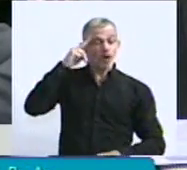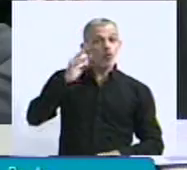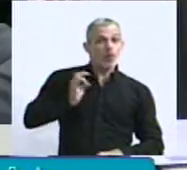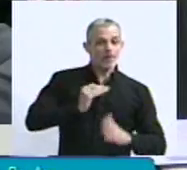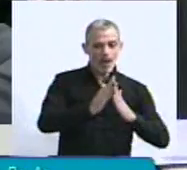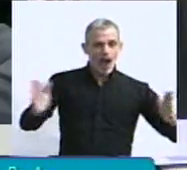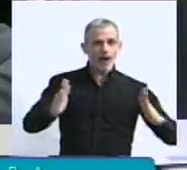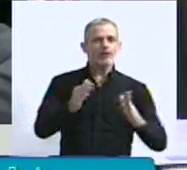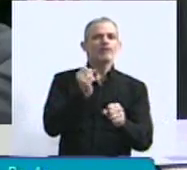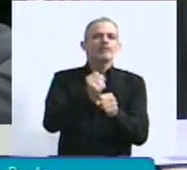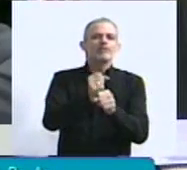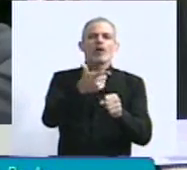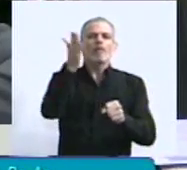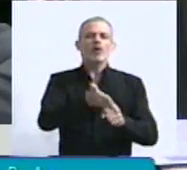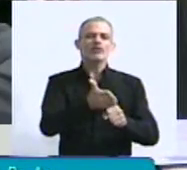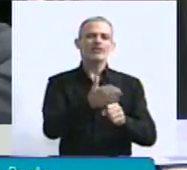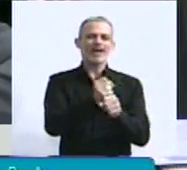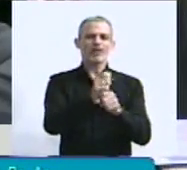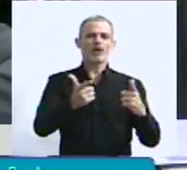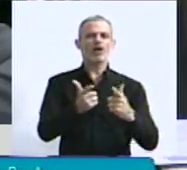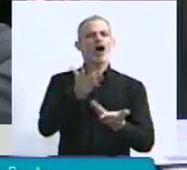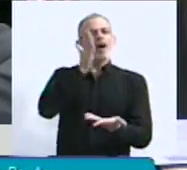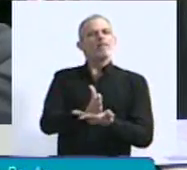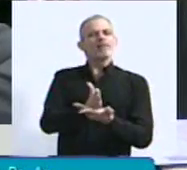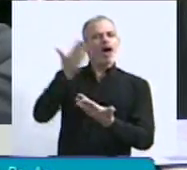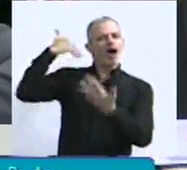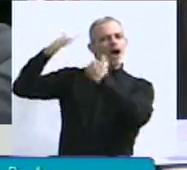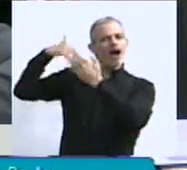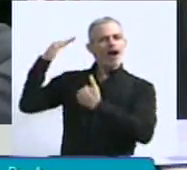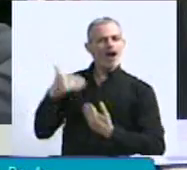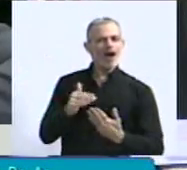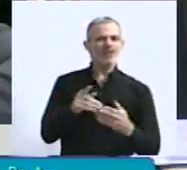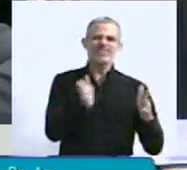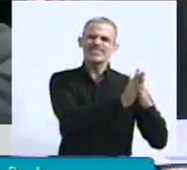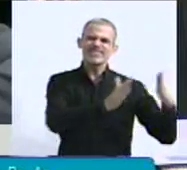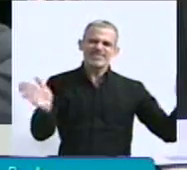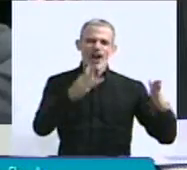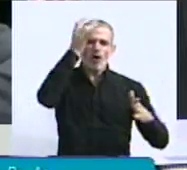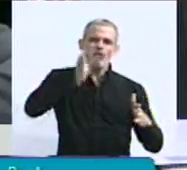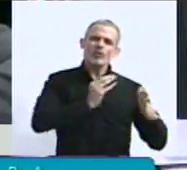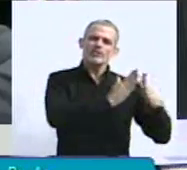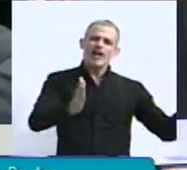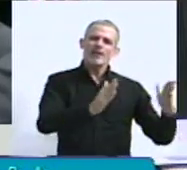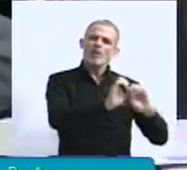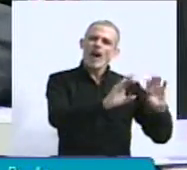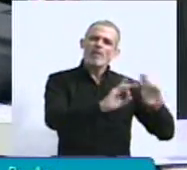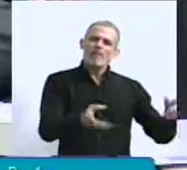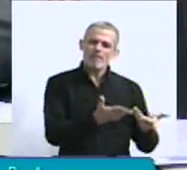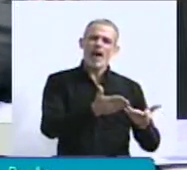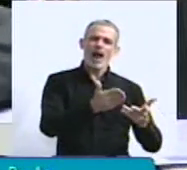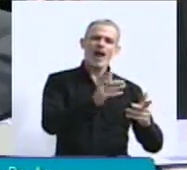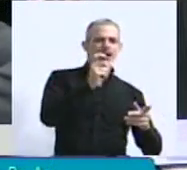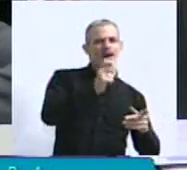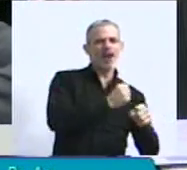el desempleo en la Argentina es la mitad de lo que fue en ese ciclo largo y negativo.